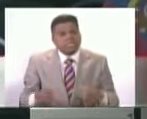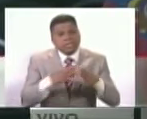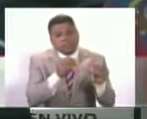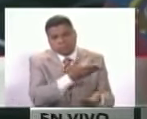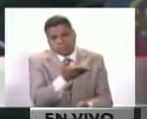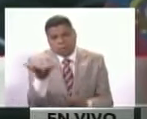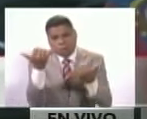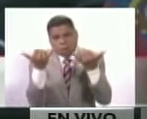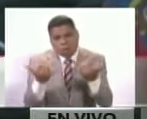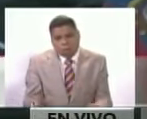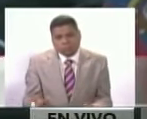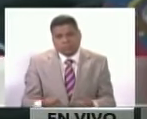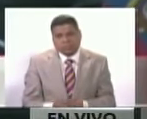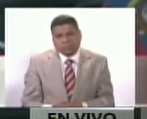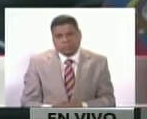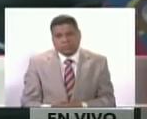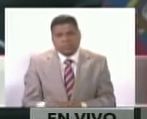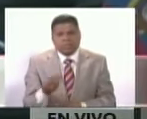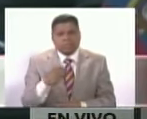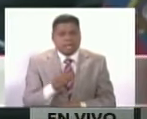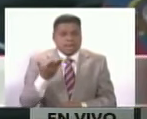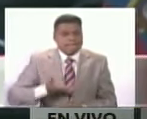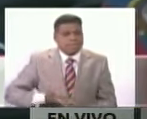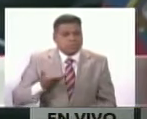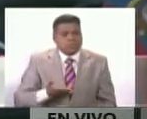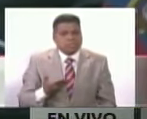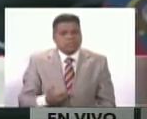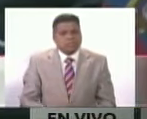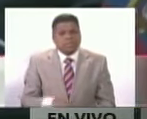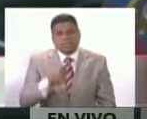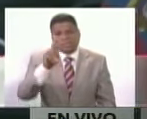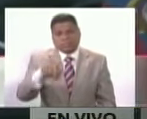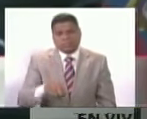Hoy, más vigente, más importante que nunca,